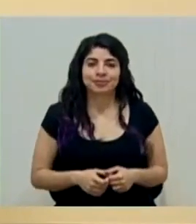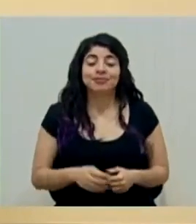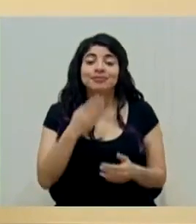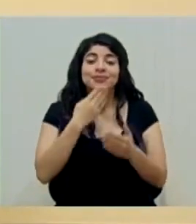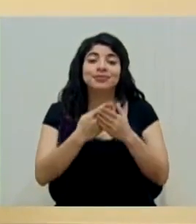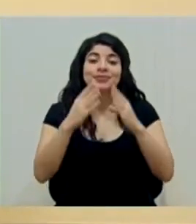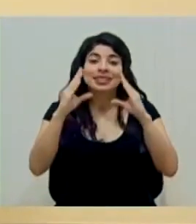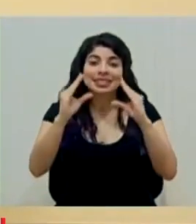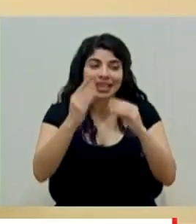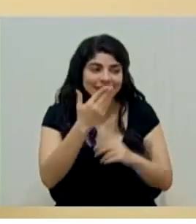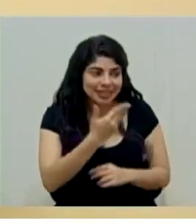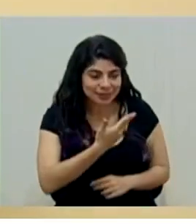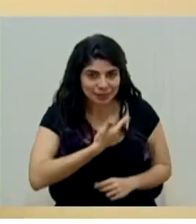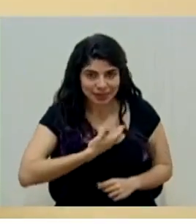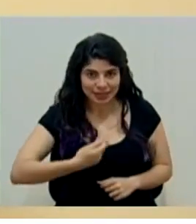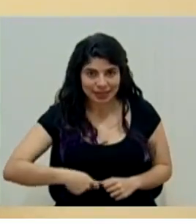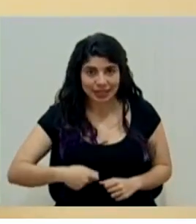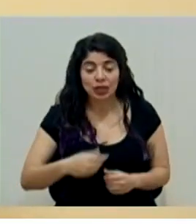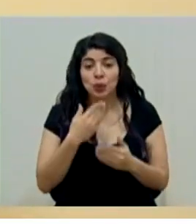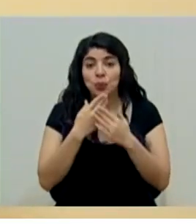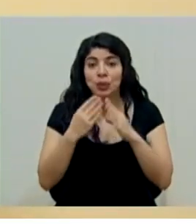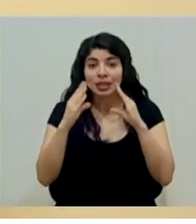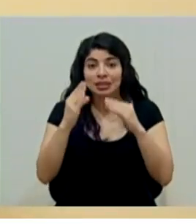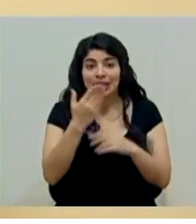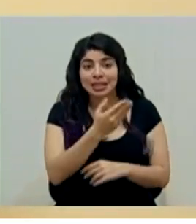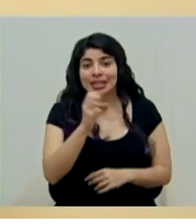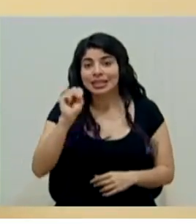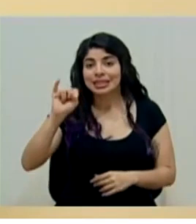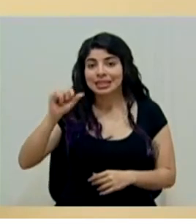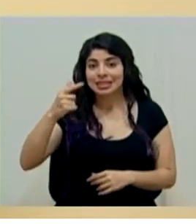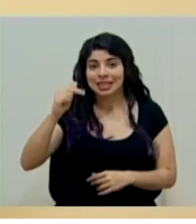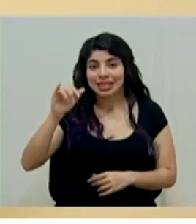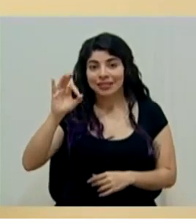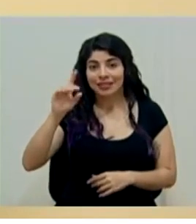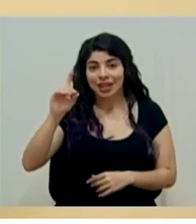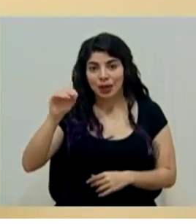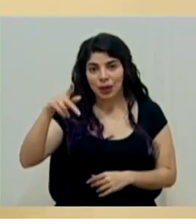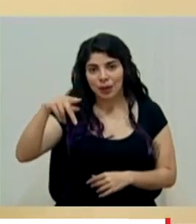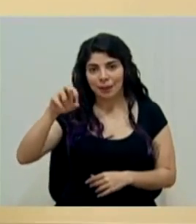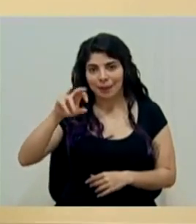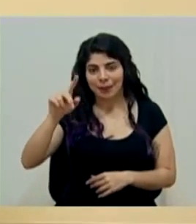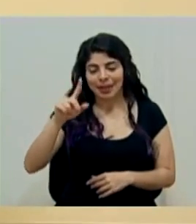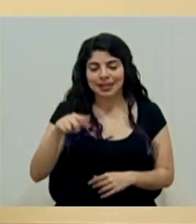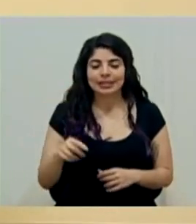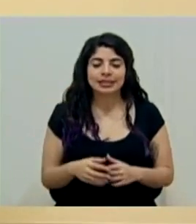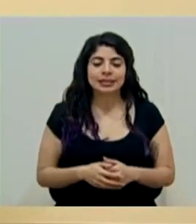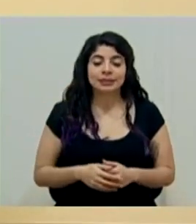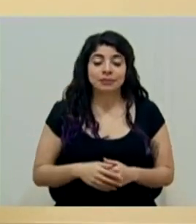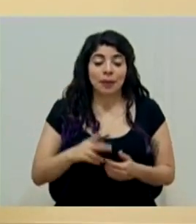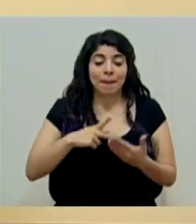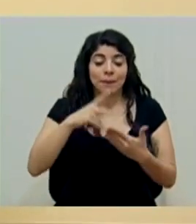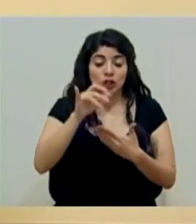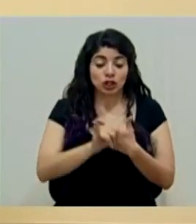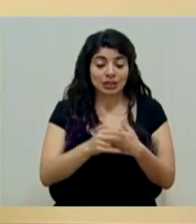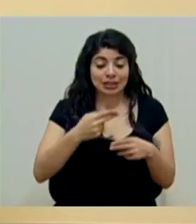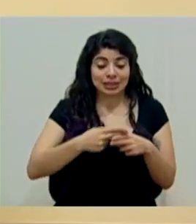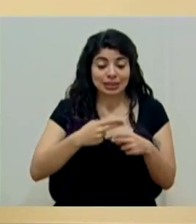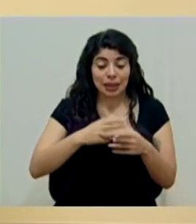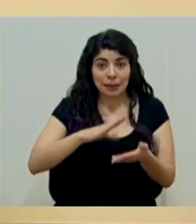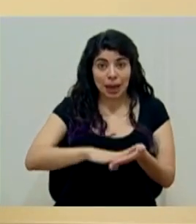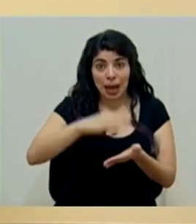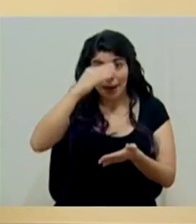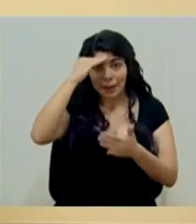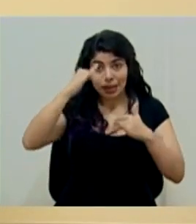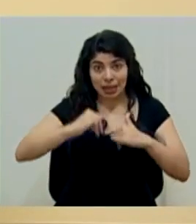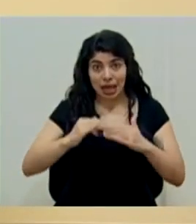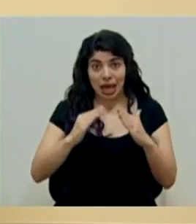Muy buenas tardes, señor presidente. Muy buenas tardes, don Sigifredo Pérez. El proyecto Aprendo en Casa es parte